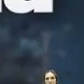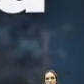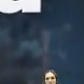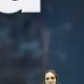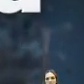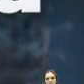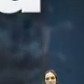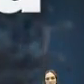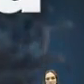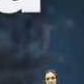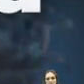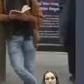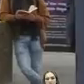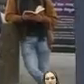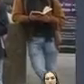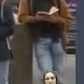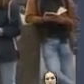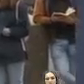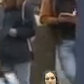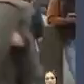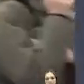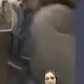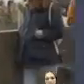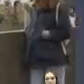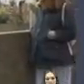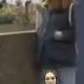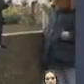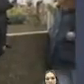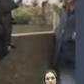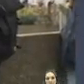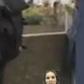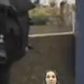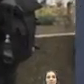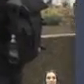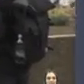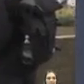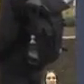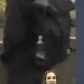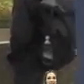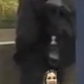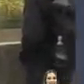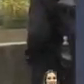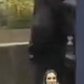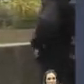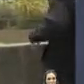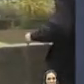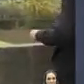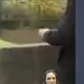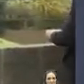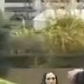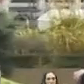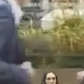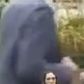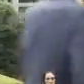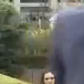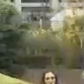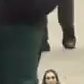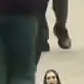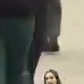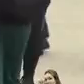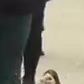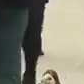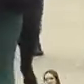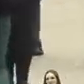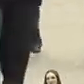Mientras Pfizer y su aliado alemán BioNTech anuncian que emprendieron el desarrollo de una